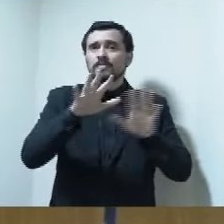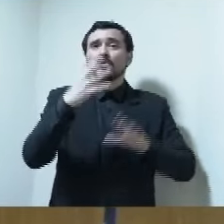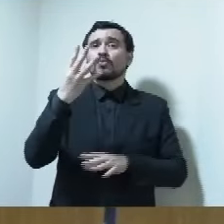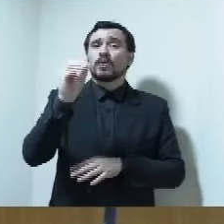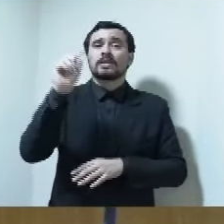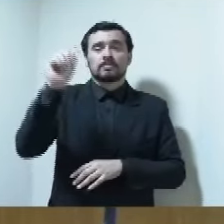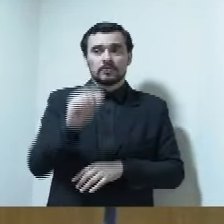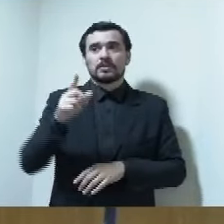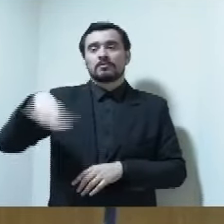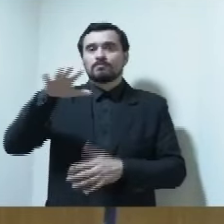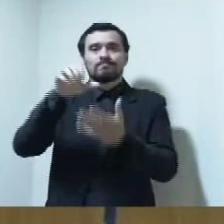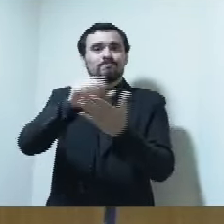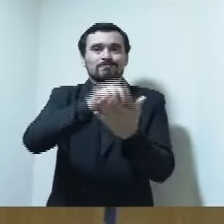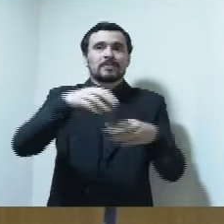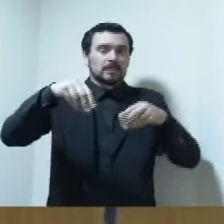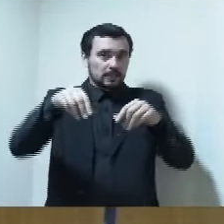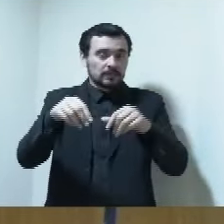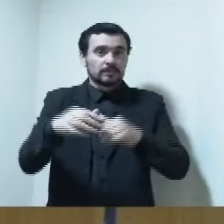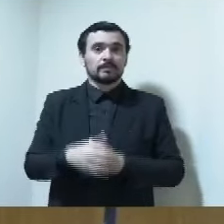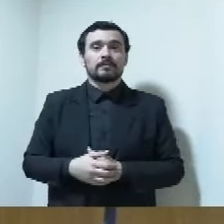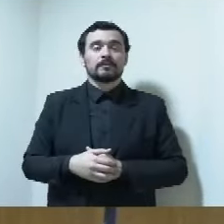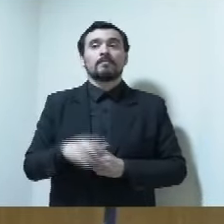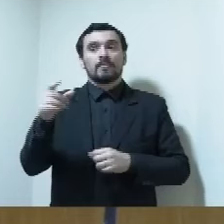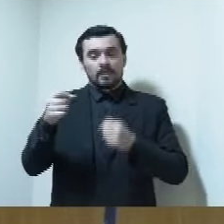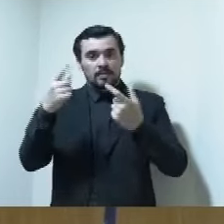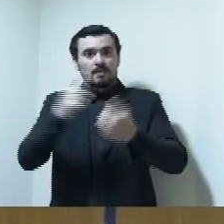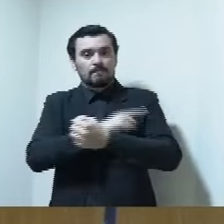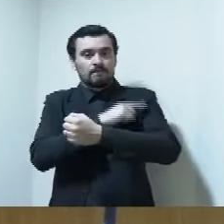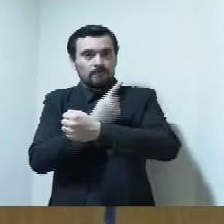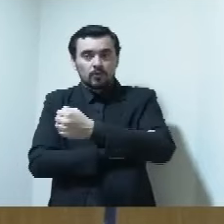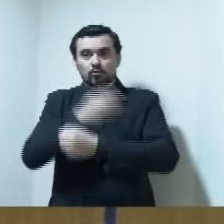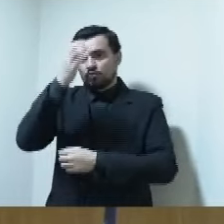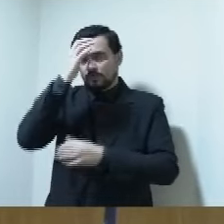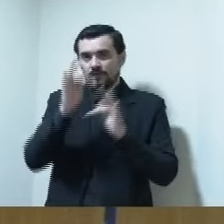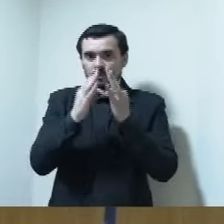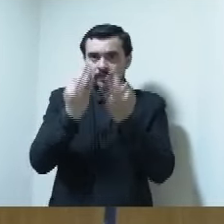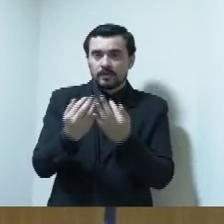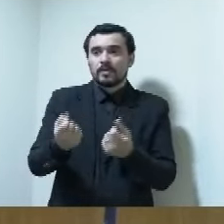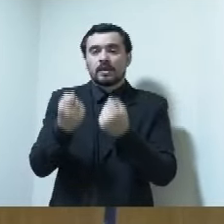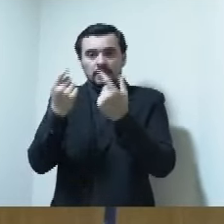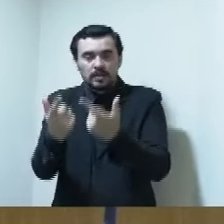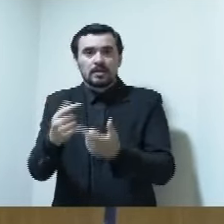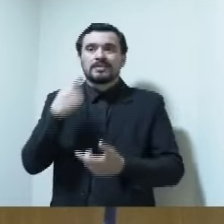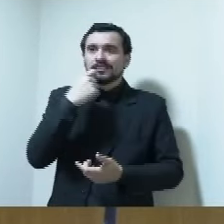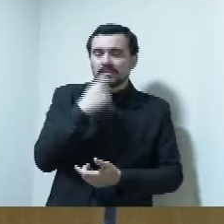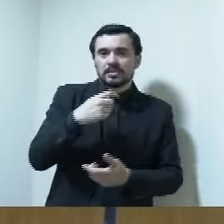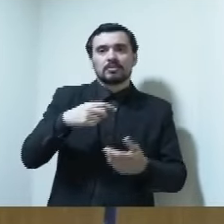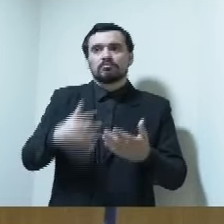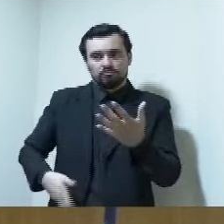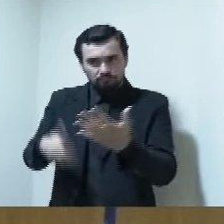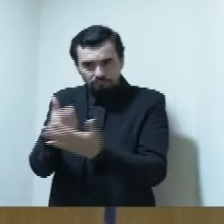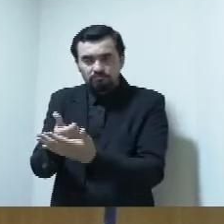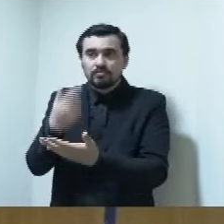40% de los ocupantes de tierra de la reforma. Fortaleceremos la agricultura familiar mediante la entrega de insumos, maquinarias y